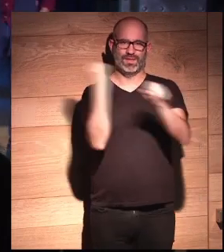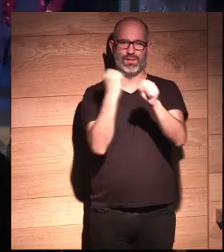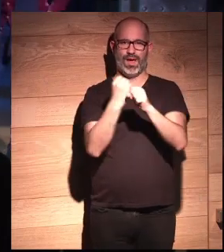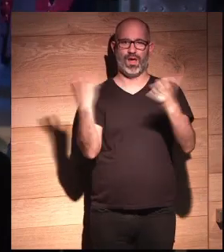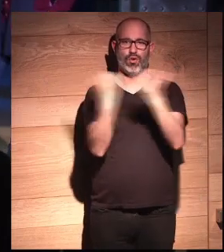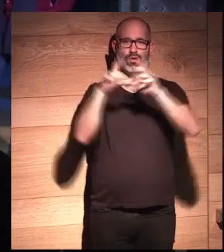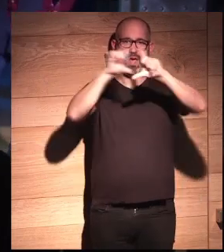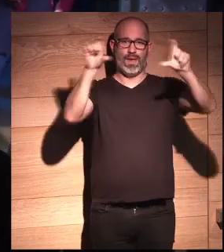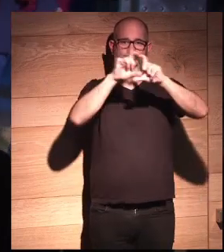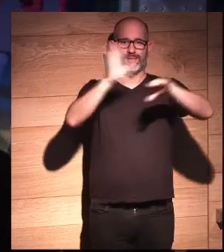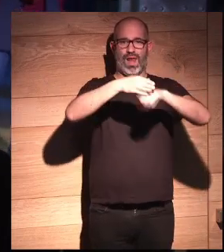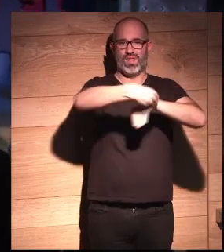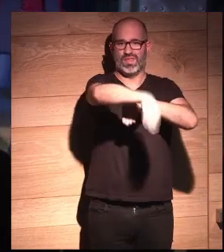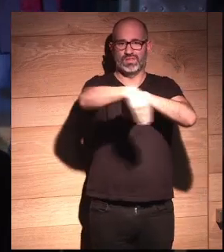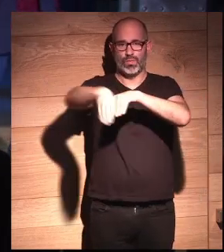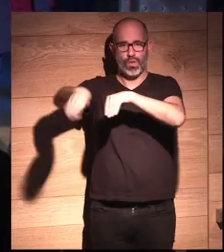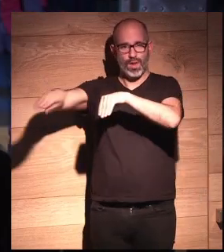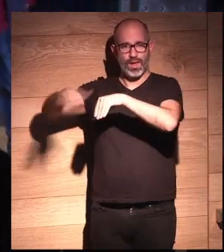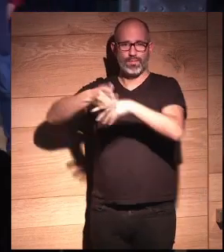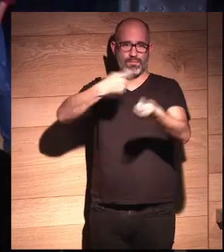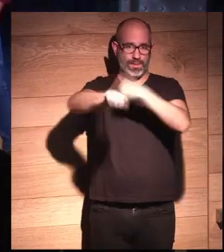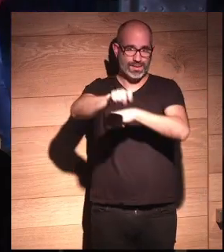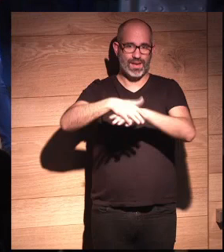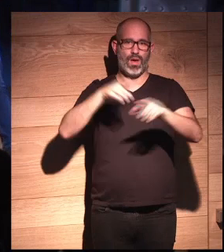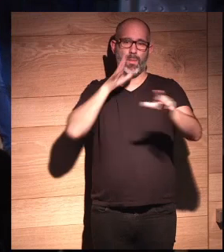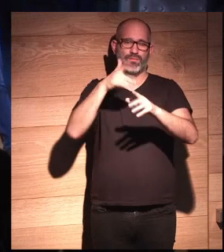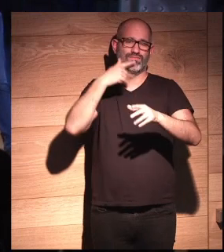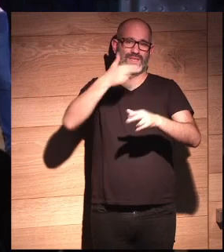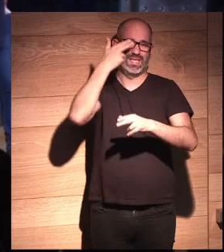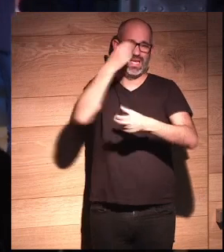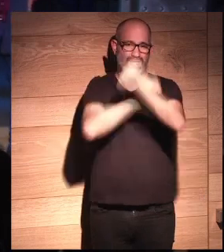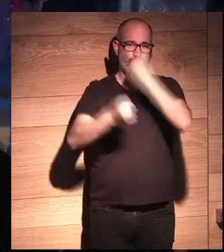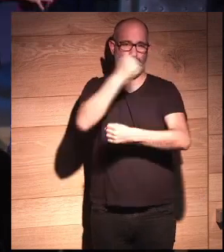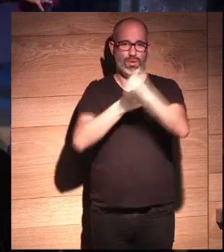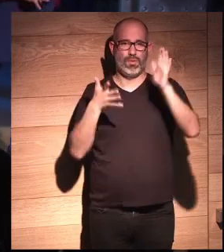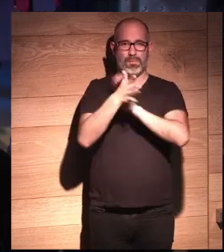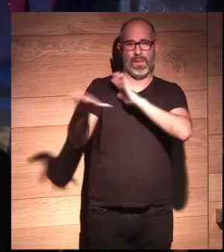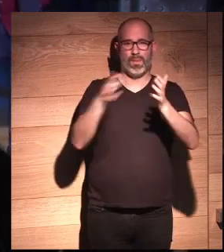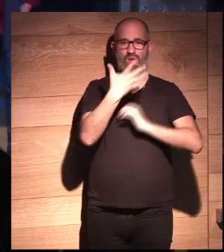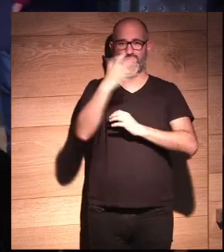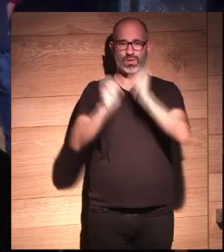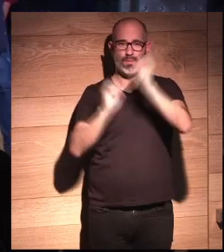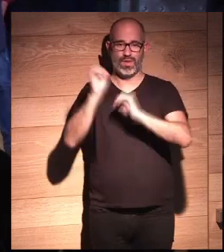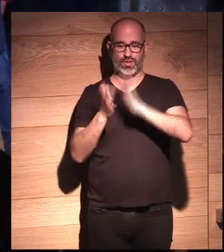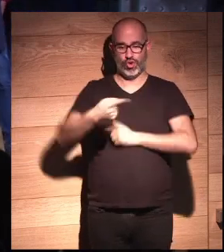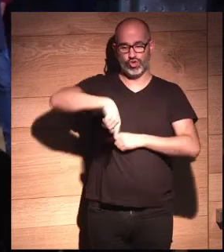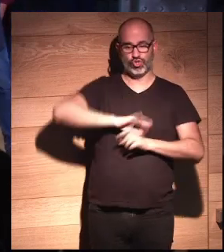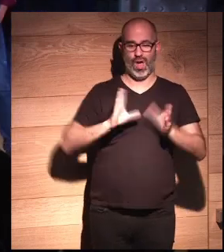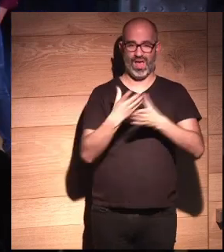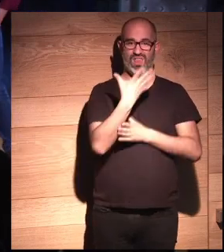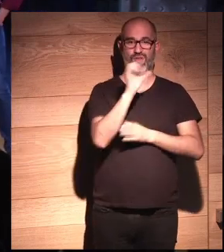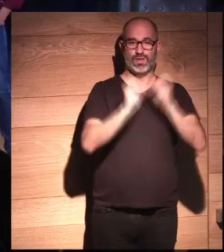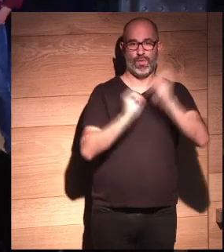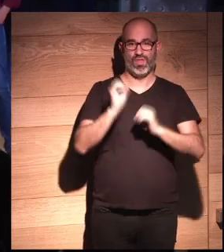distribuidora. Esto es todo en territorio nacional, ¿vale? Porque la agrupación de interés económico es de un 50%, nosotros vamos a tener un 50%.